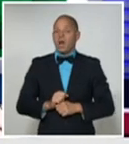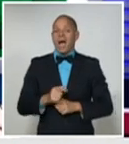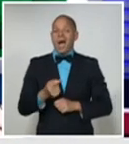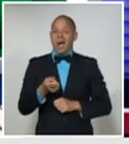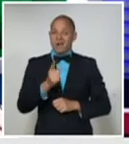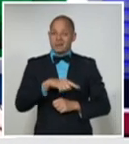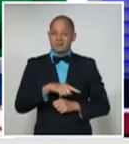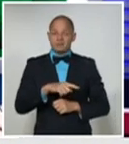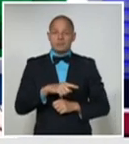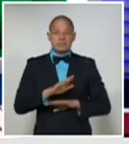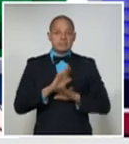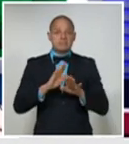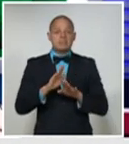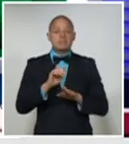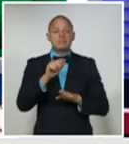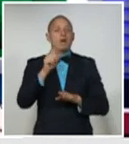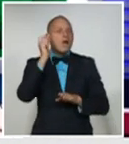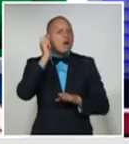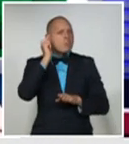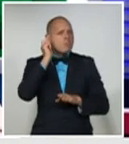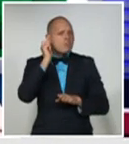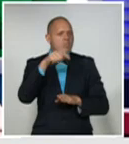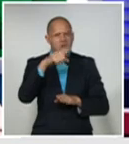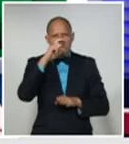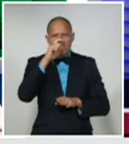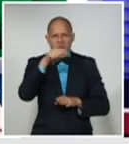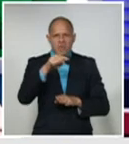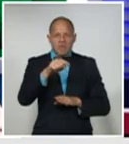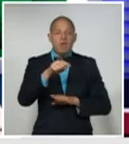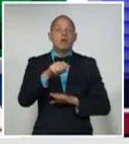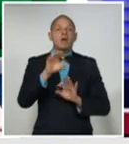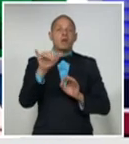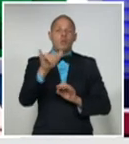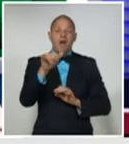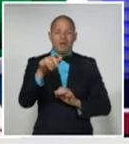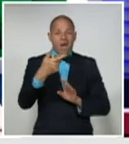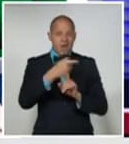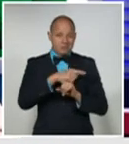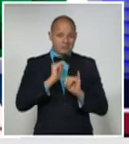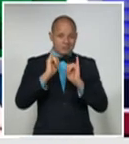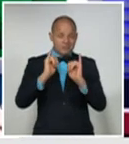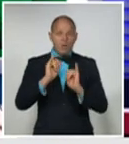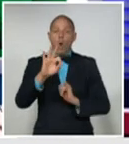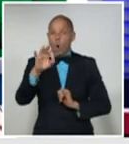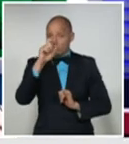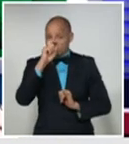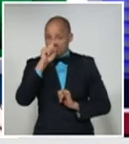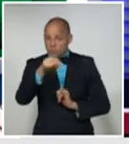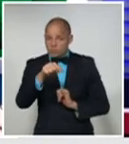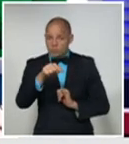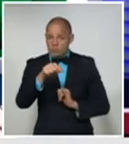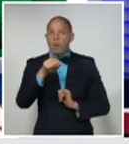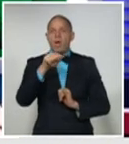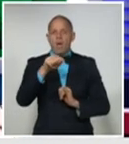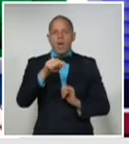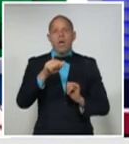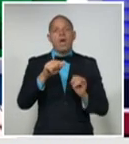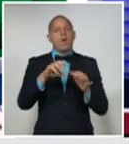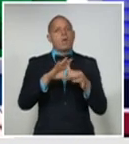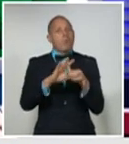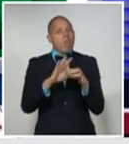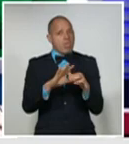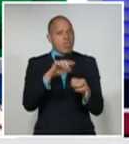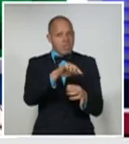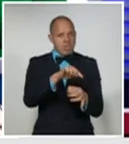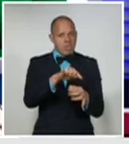aunque ya negativizó el PCR, la niña de 8 años de edad, y se incorpora un niño de 13 años